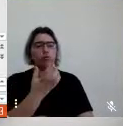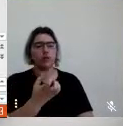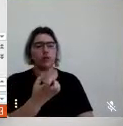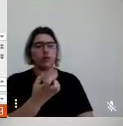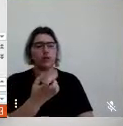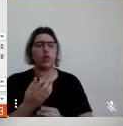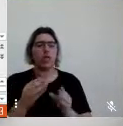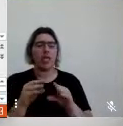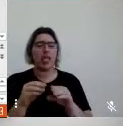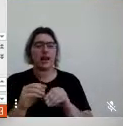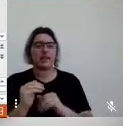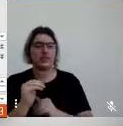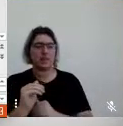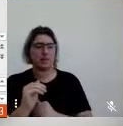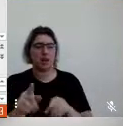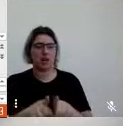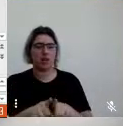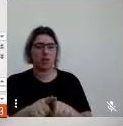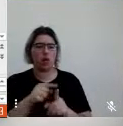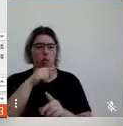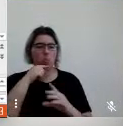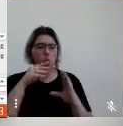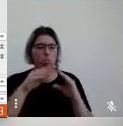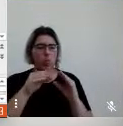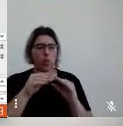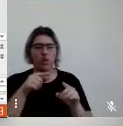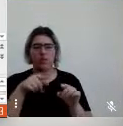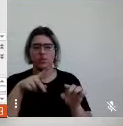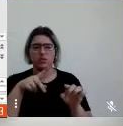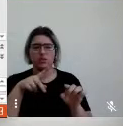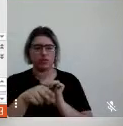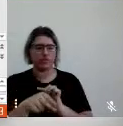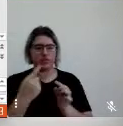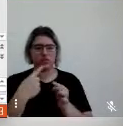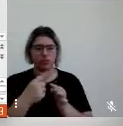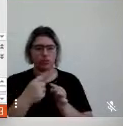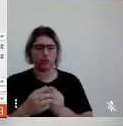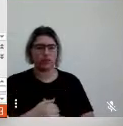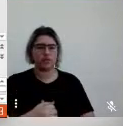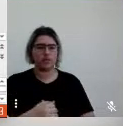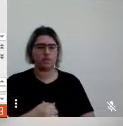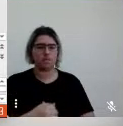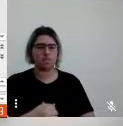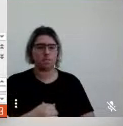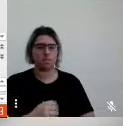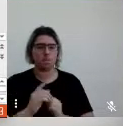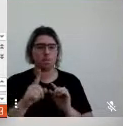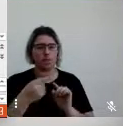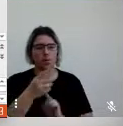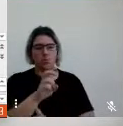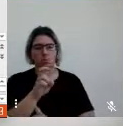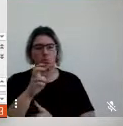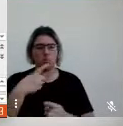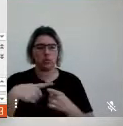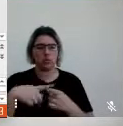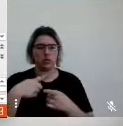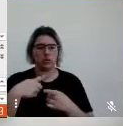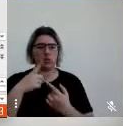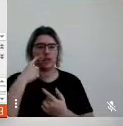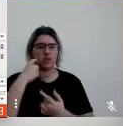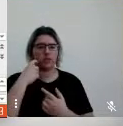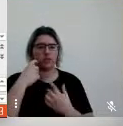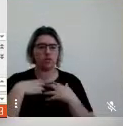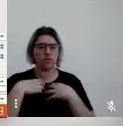es la bollería, la pastelería y luego otra serie de hábitos saludables que también hay que tener en cuenta,